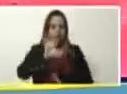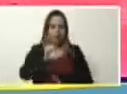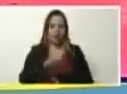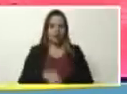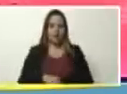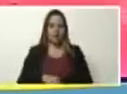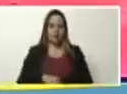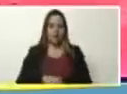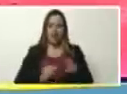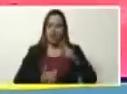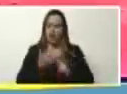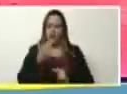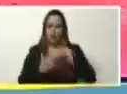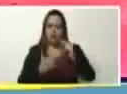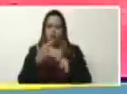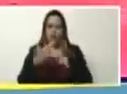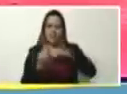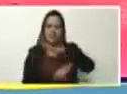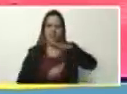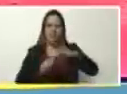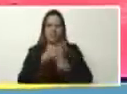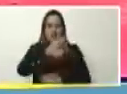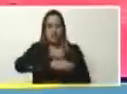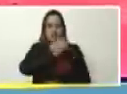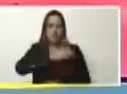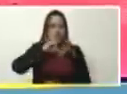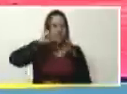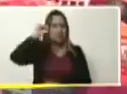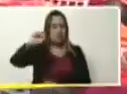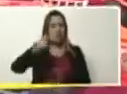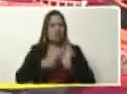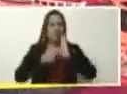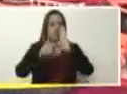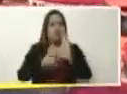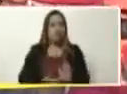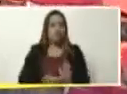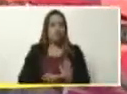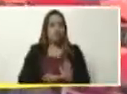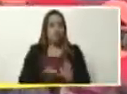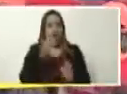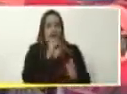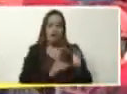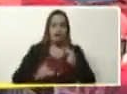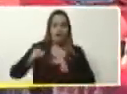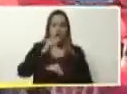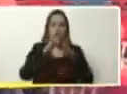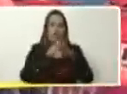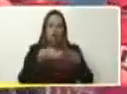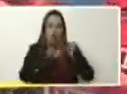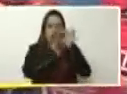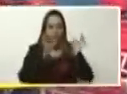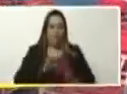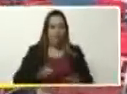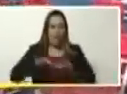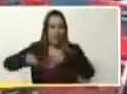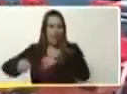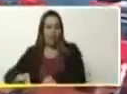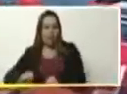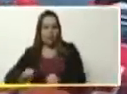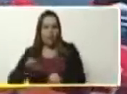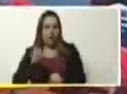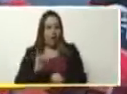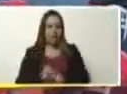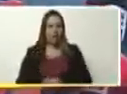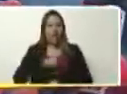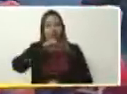de construcción de las bases de un socialismo que demostró ser superior a todas las formas de capitalismo existentes